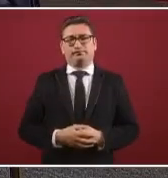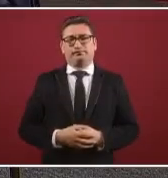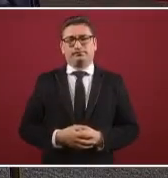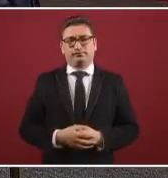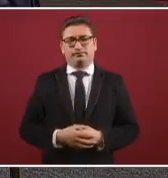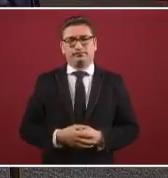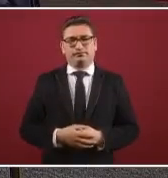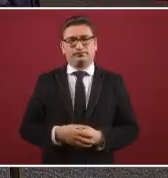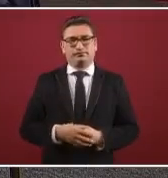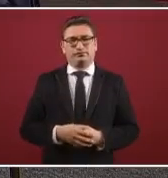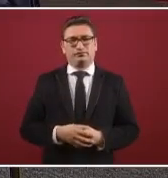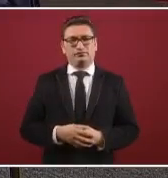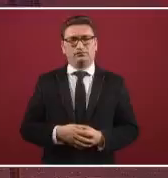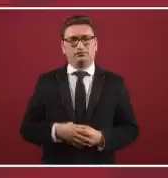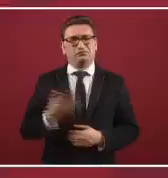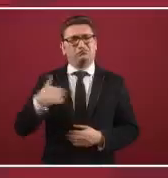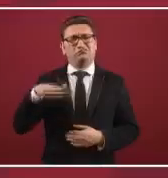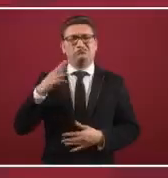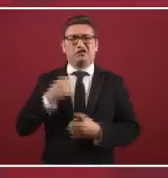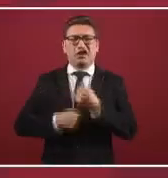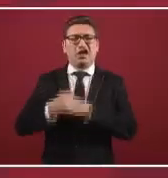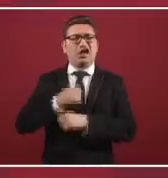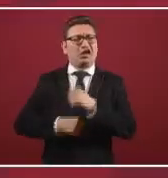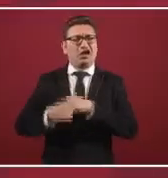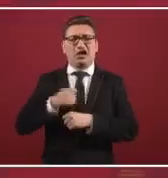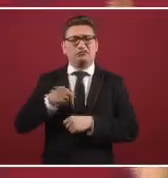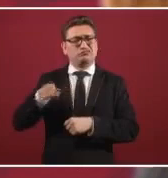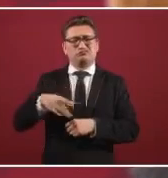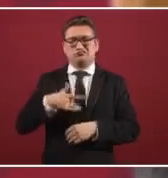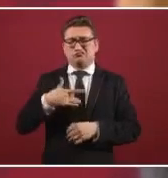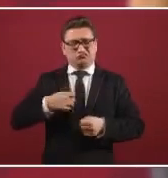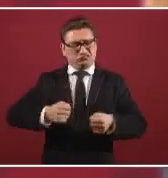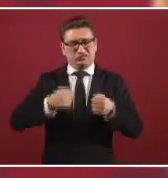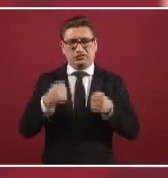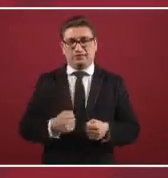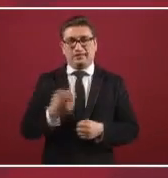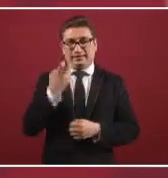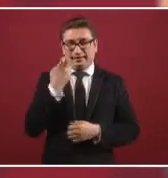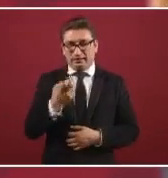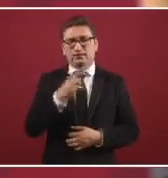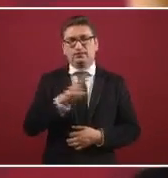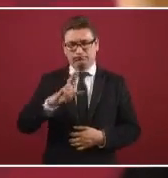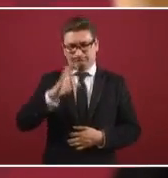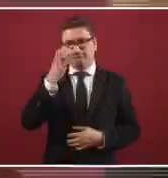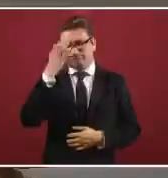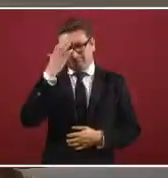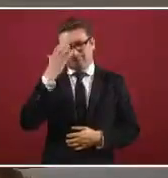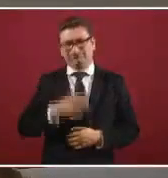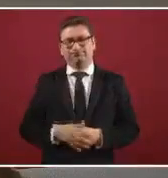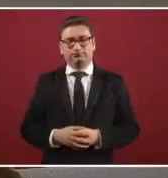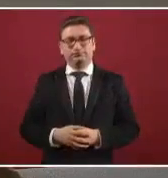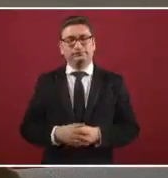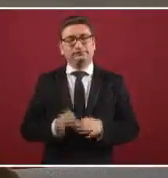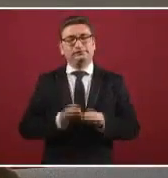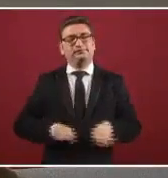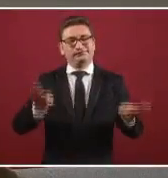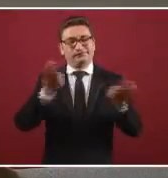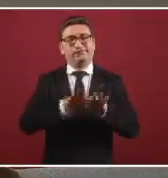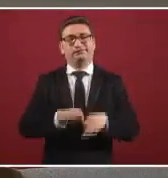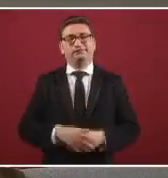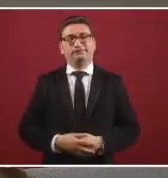desde hace muchos años. Entonces, esto hay que reconocerlo, es algo muy